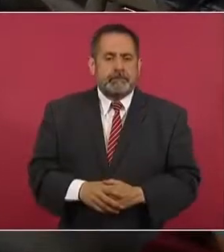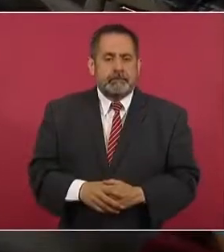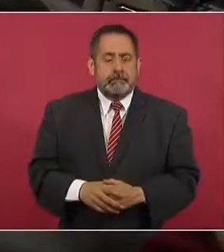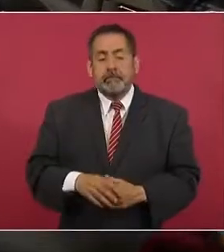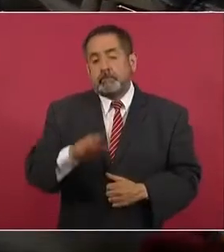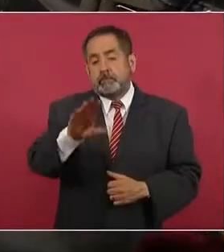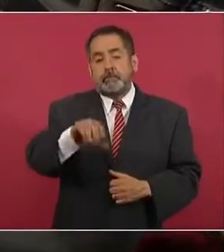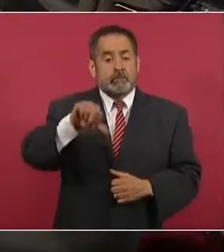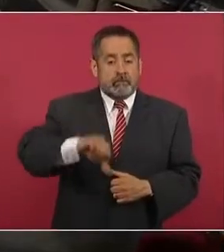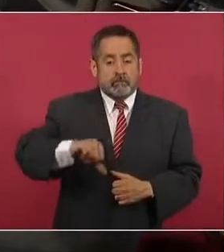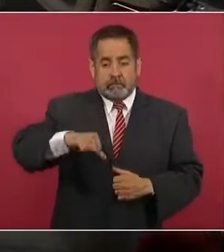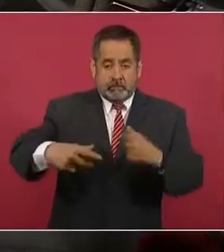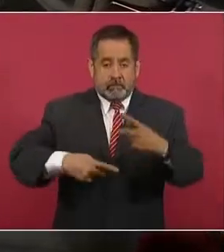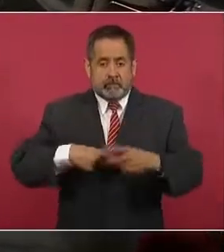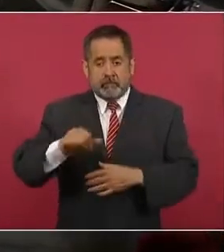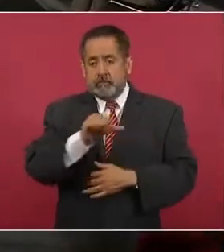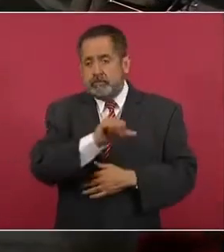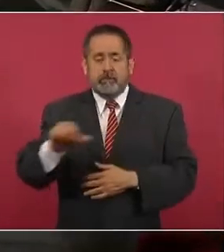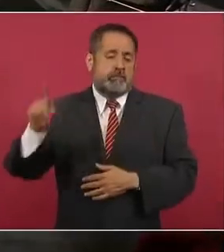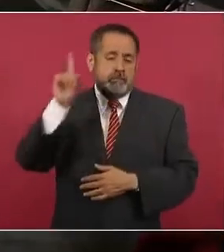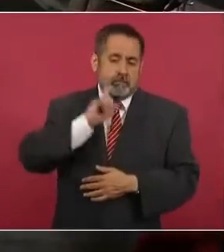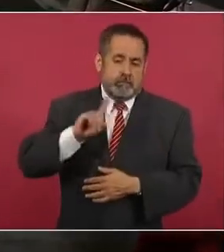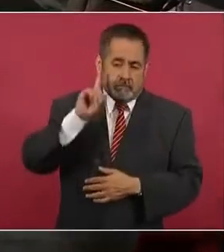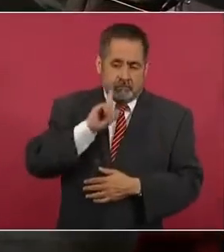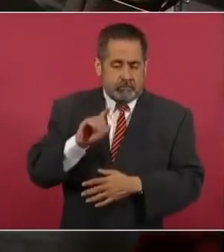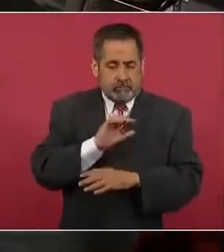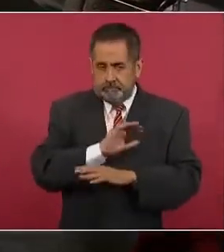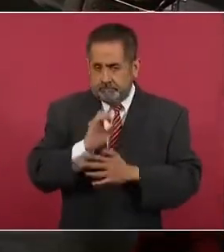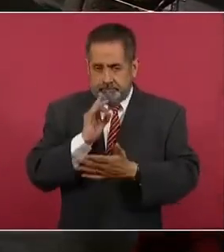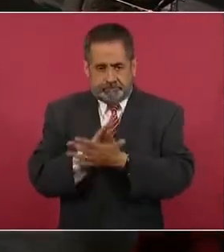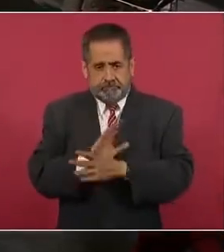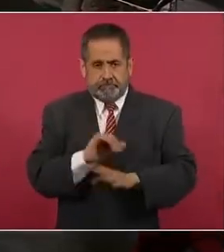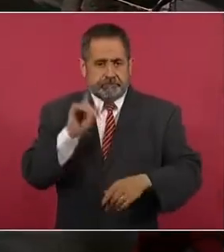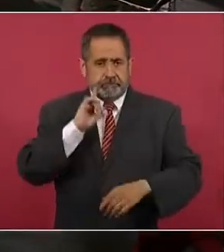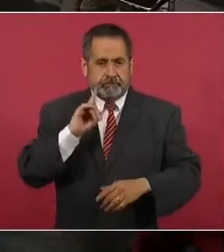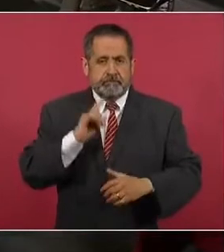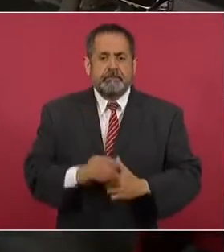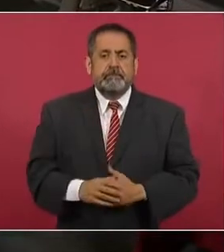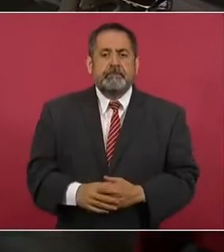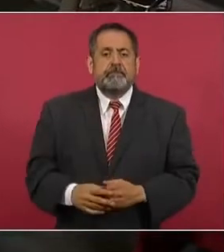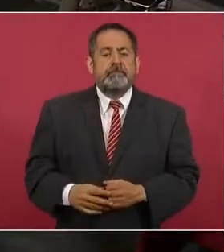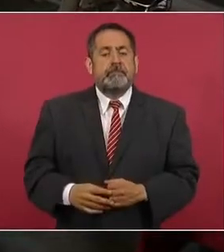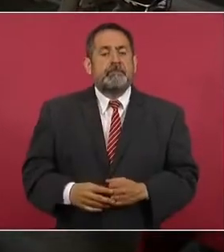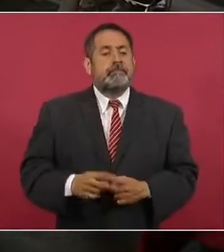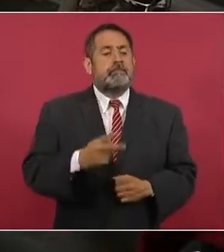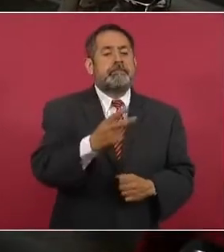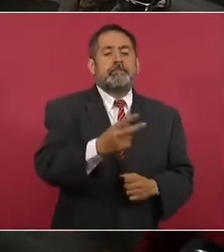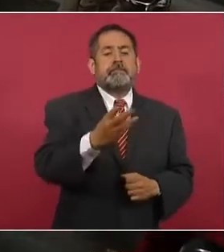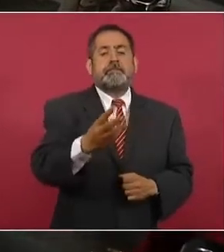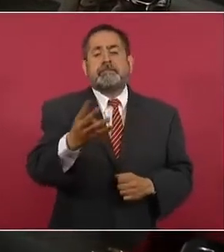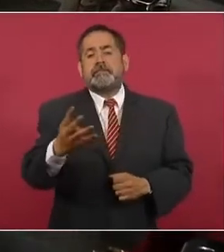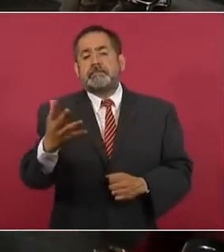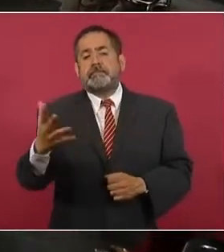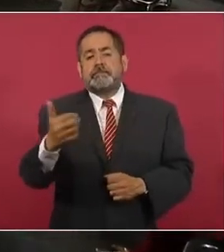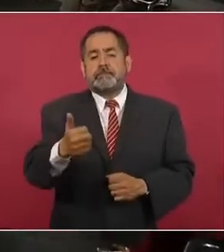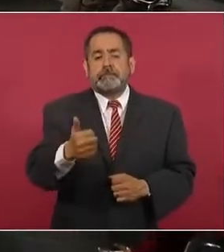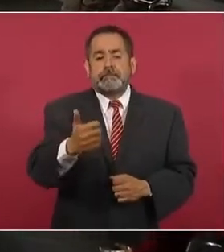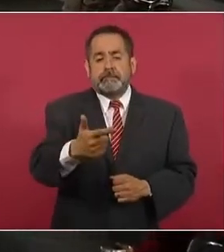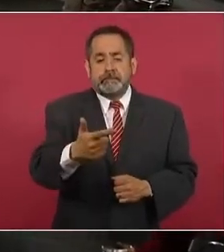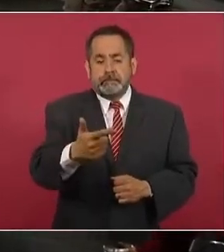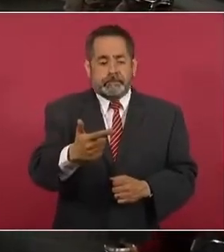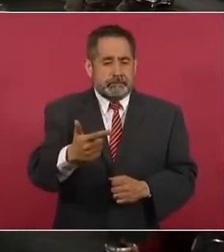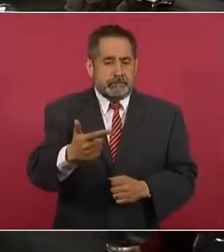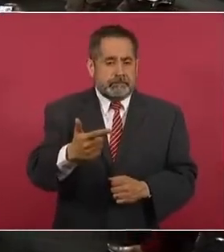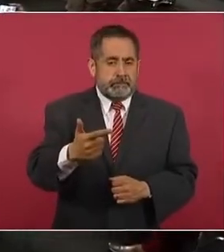Porque ayer 2, 3, 4, 5, 6,